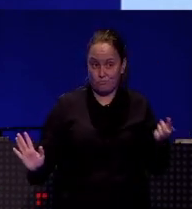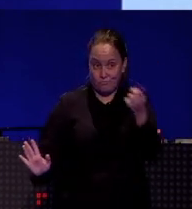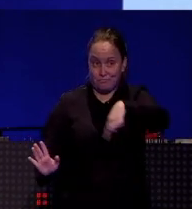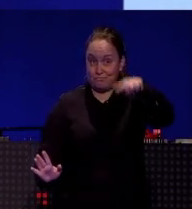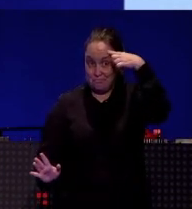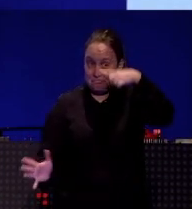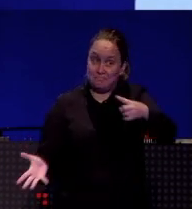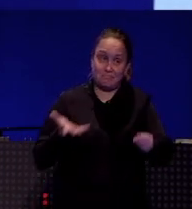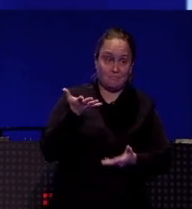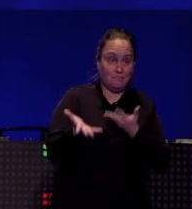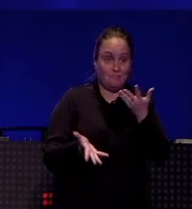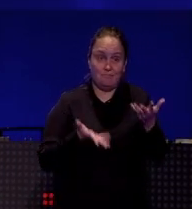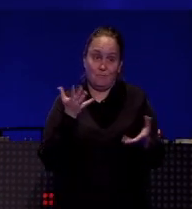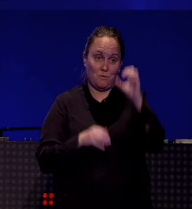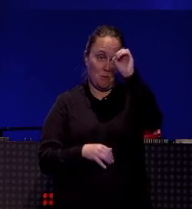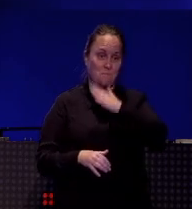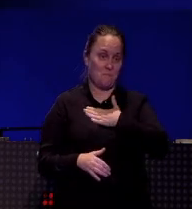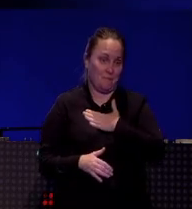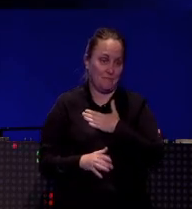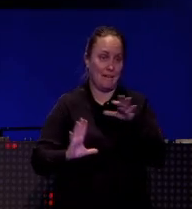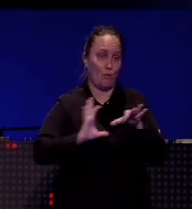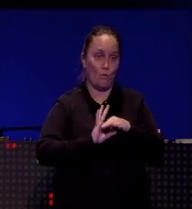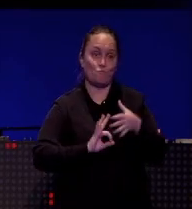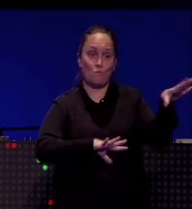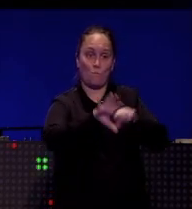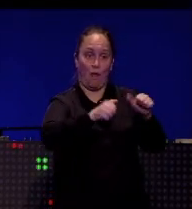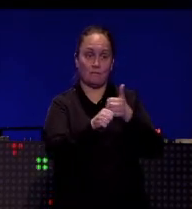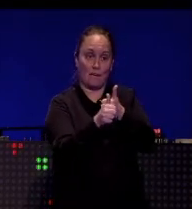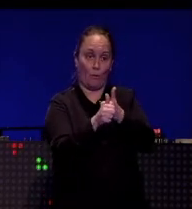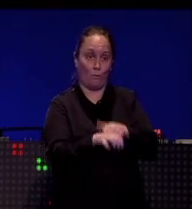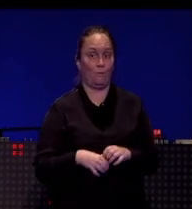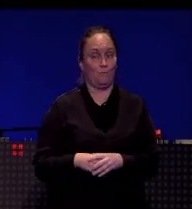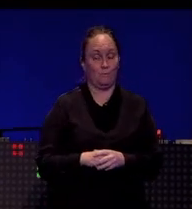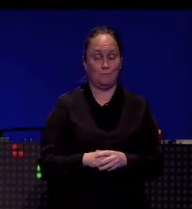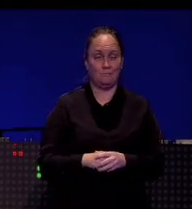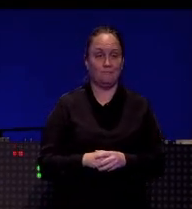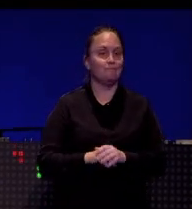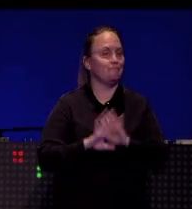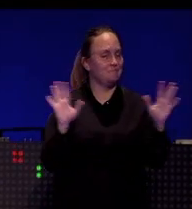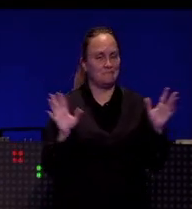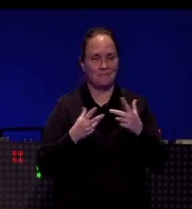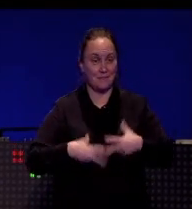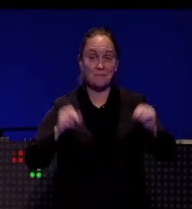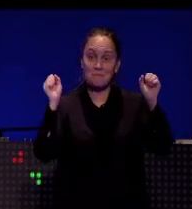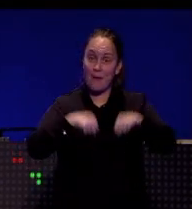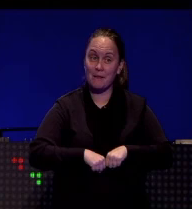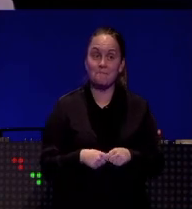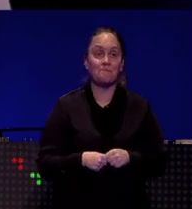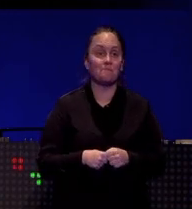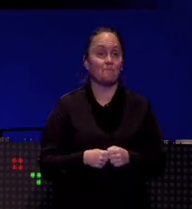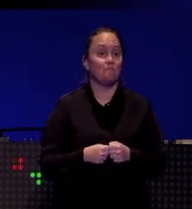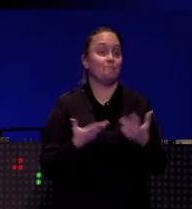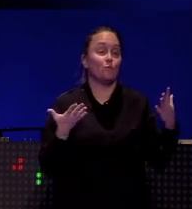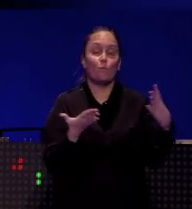ya mi opinión al respecto y ya con esto acabamos vale como en todo